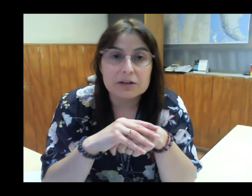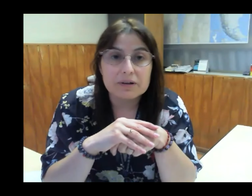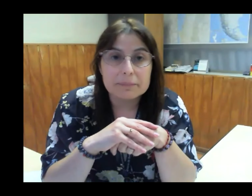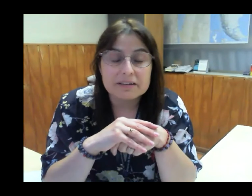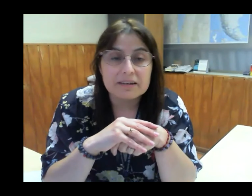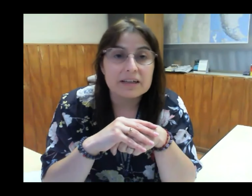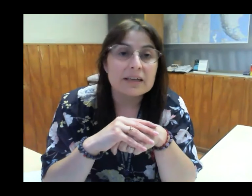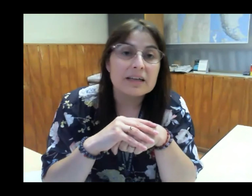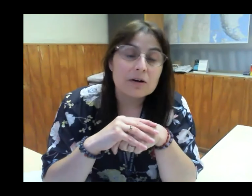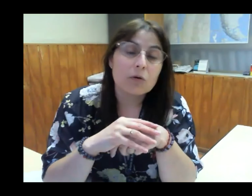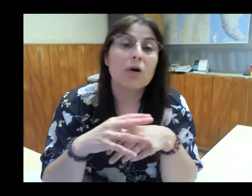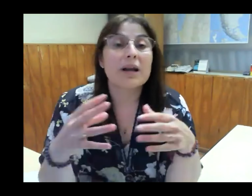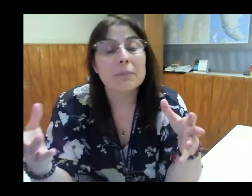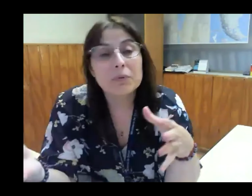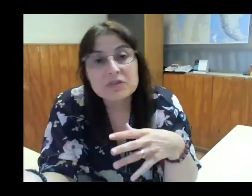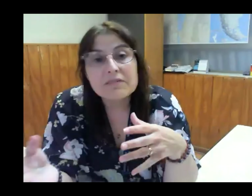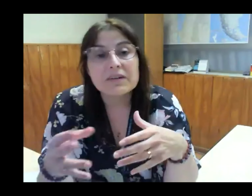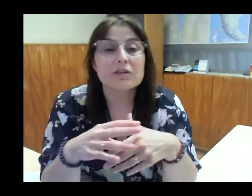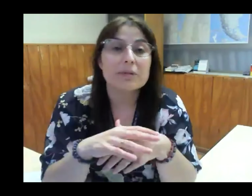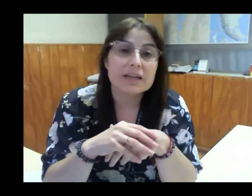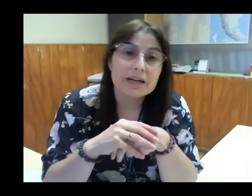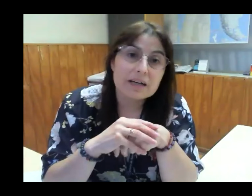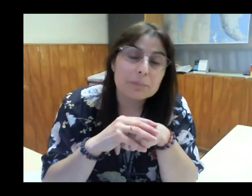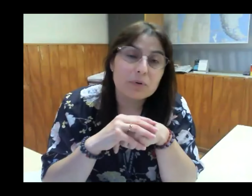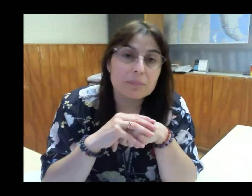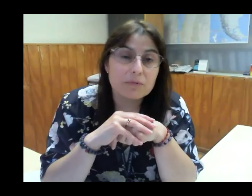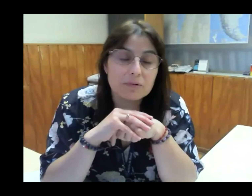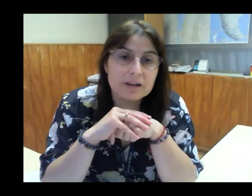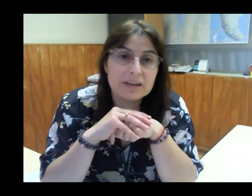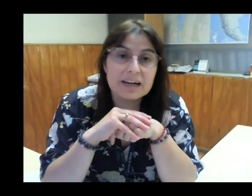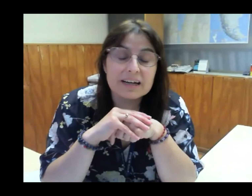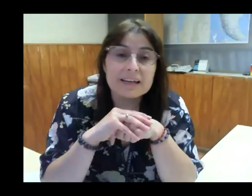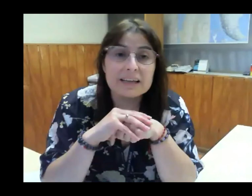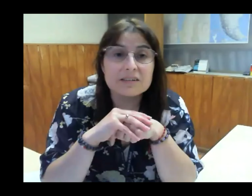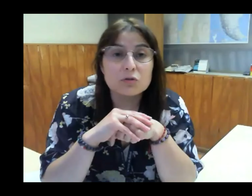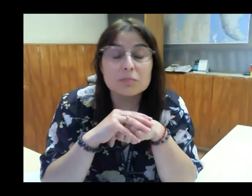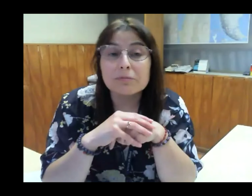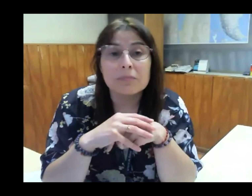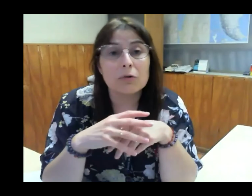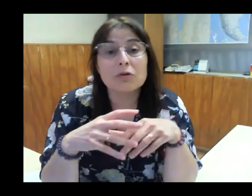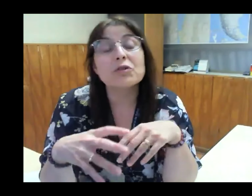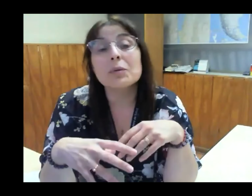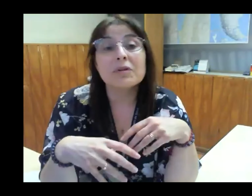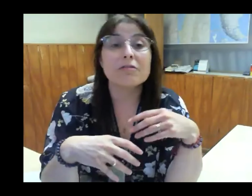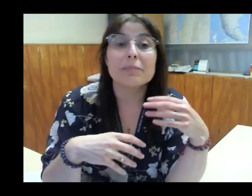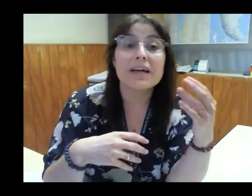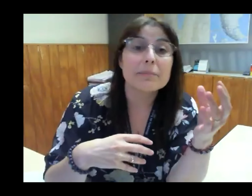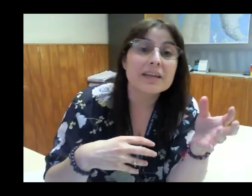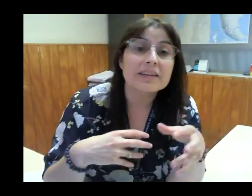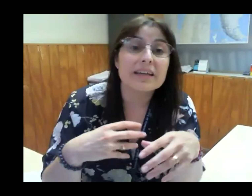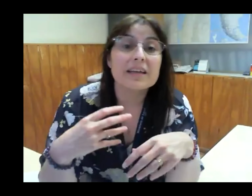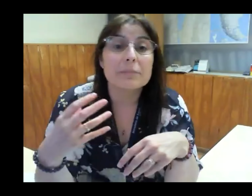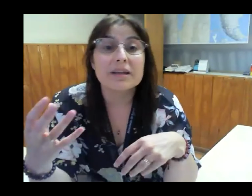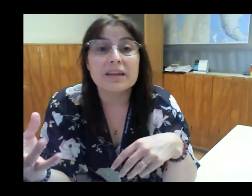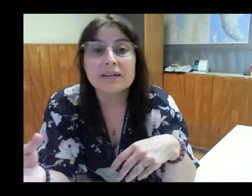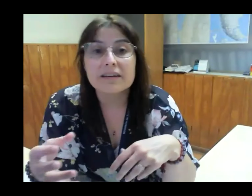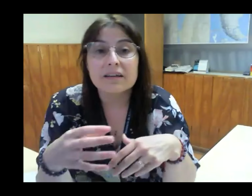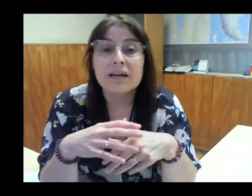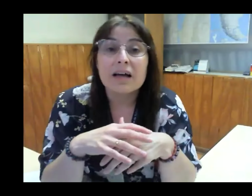normalidad nuevamente, o a la posible normalidad que podamos llegar. Se suman otro tipo de enfermedades emergentes